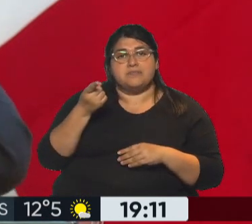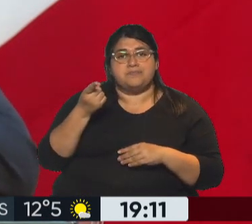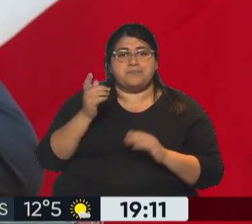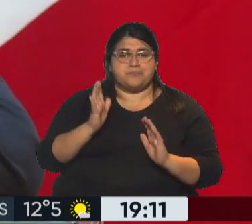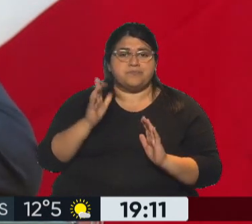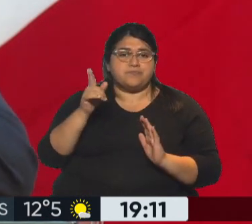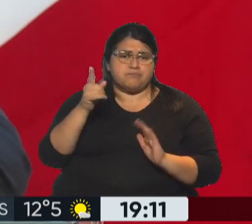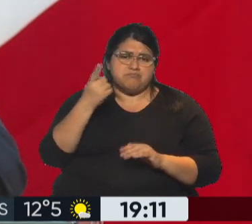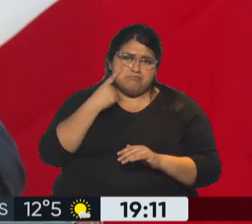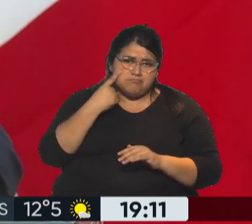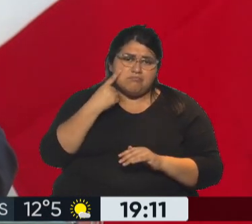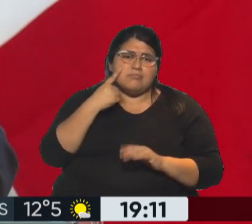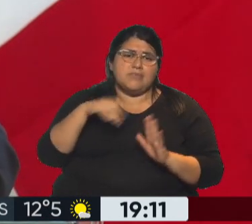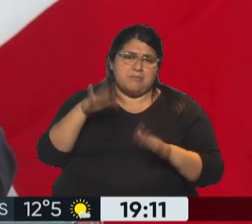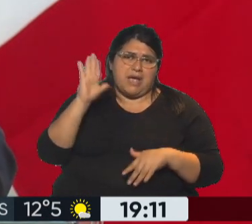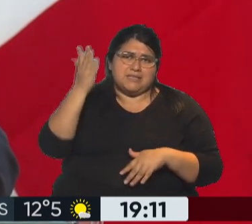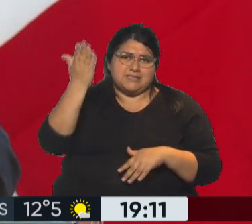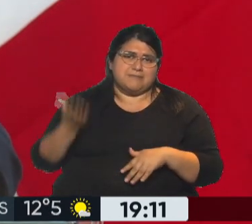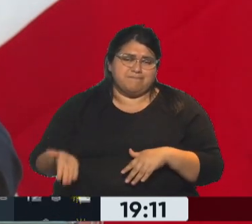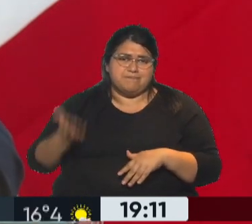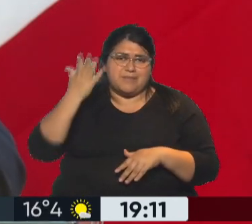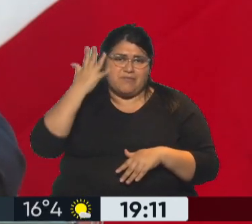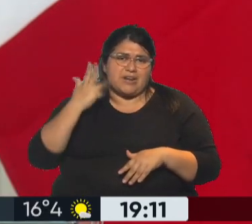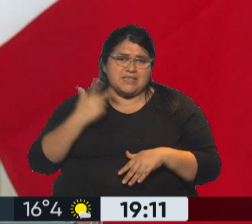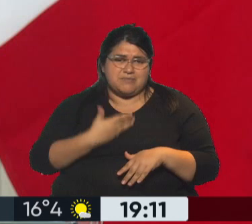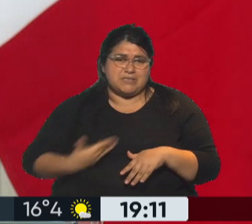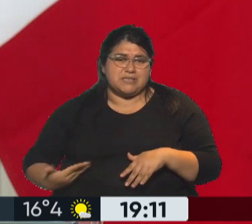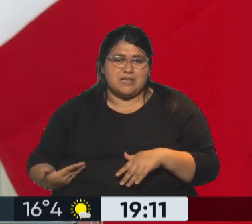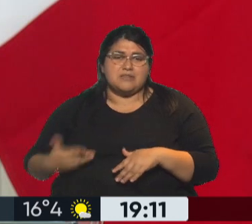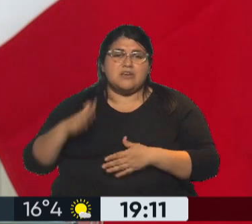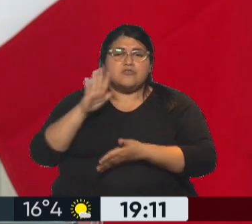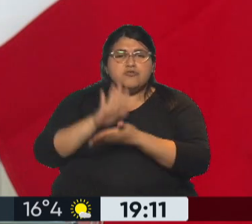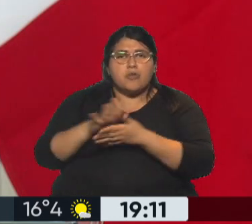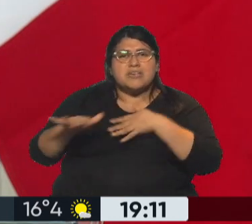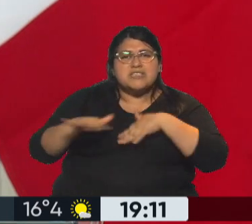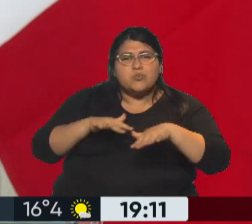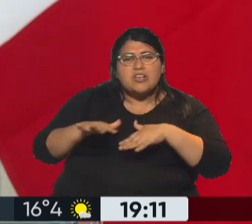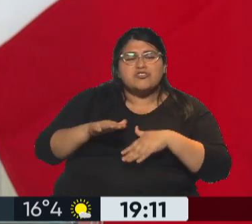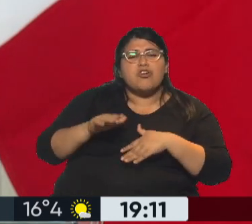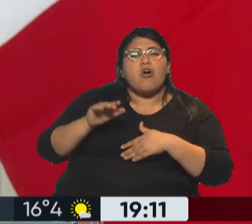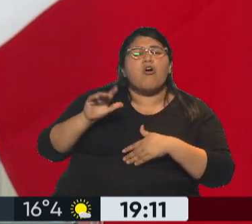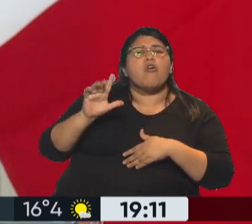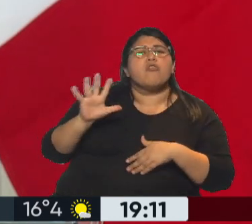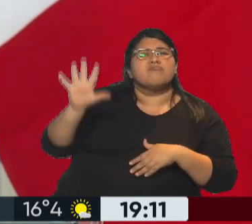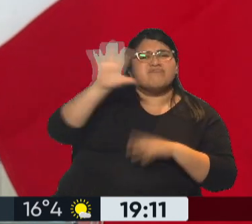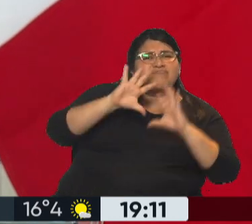desde que conozco a Emmanuel Macron, que es poder repasar la situación del continente, analizar cómo el continente